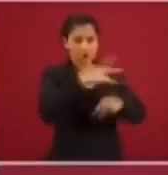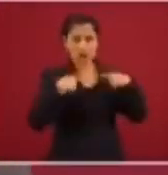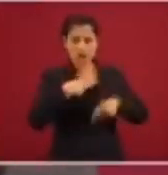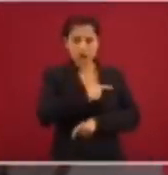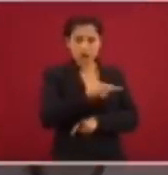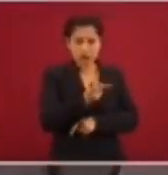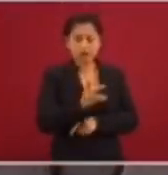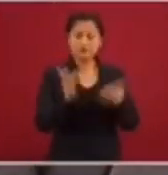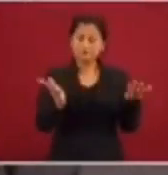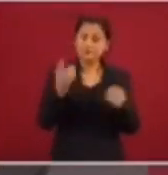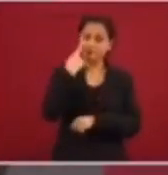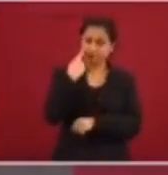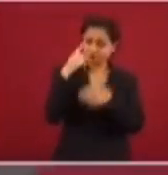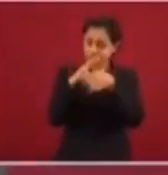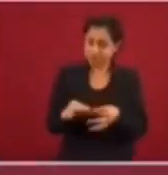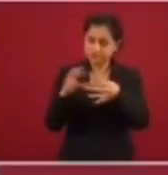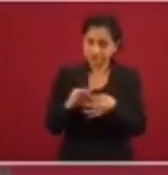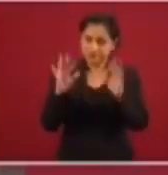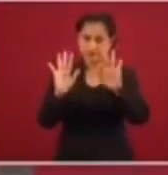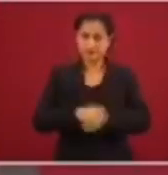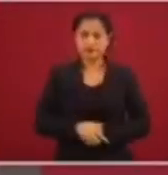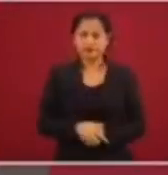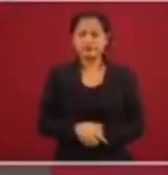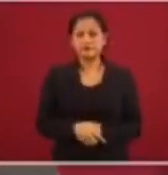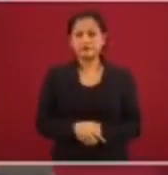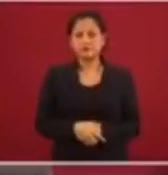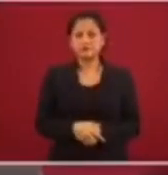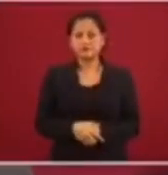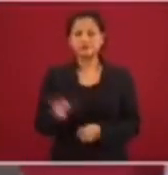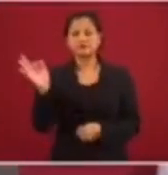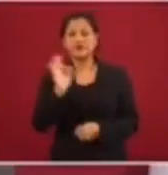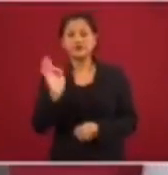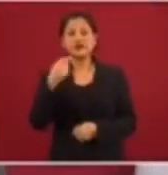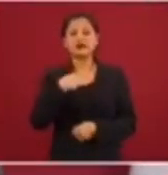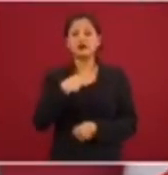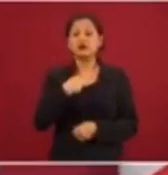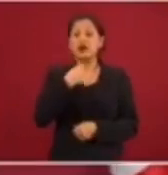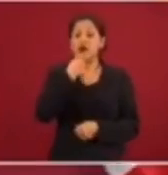Mire, a lo mejor voy a polemizar,